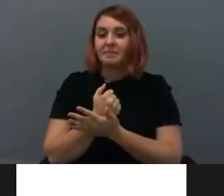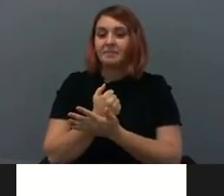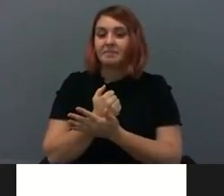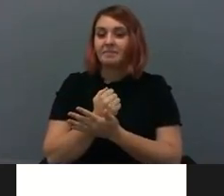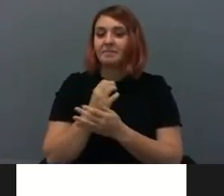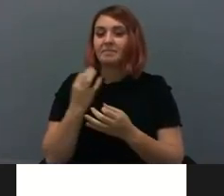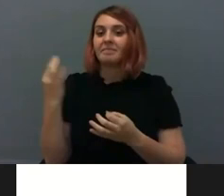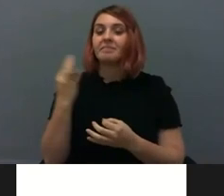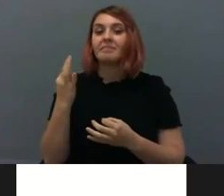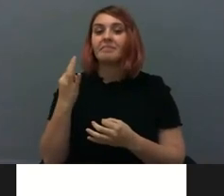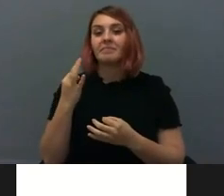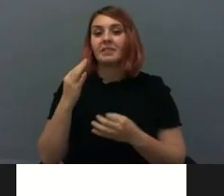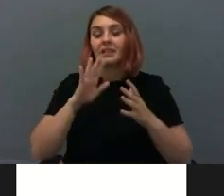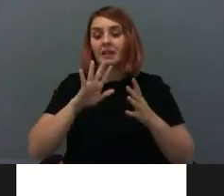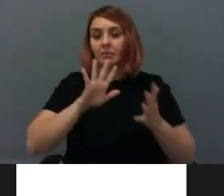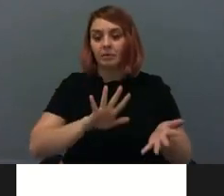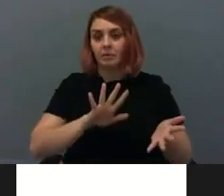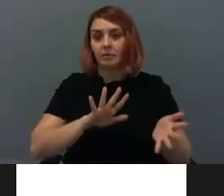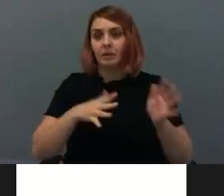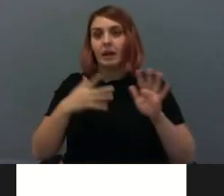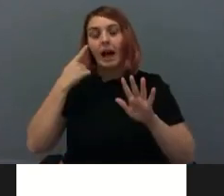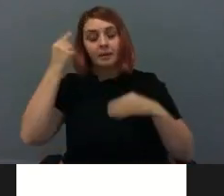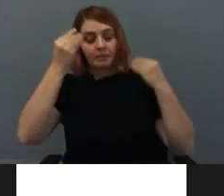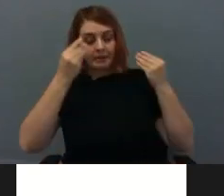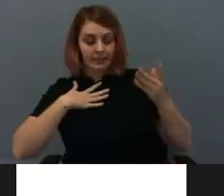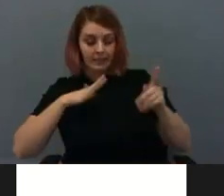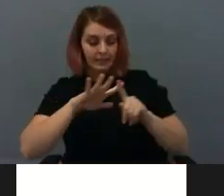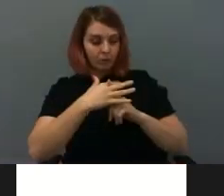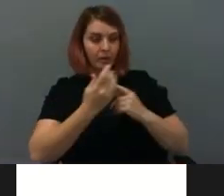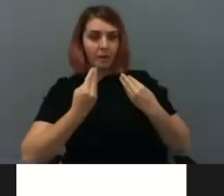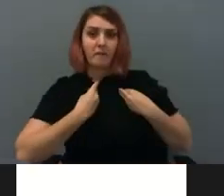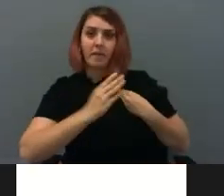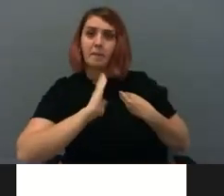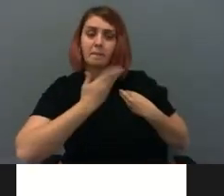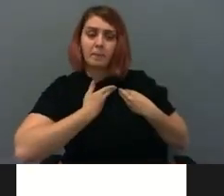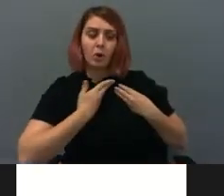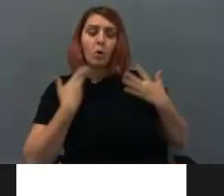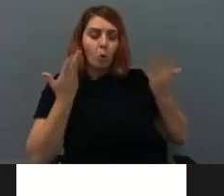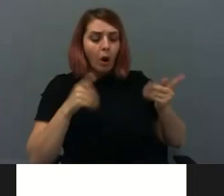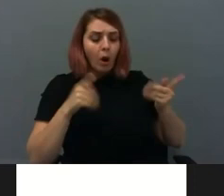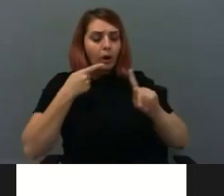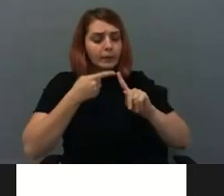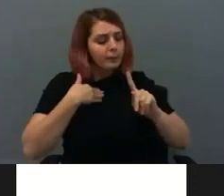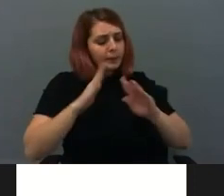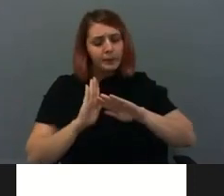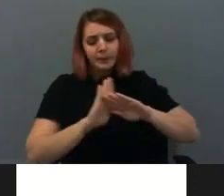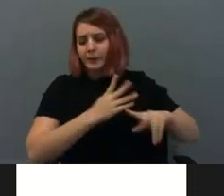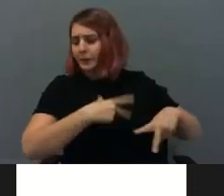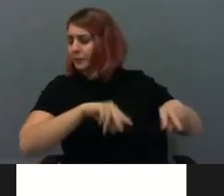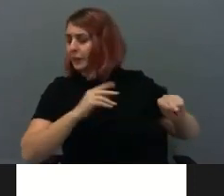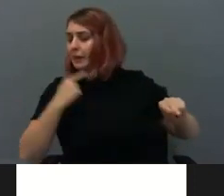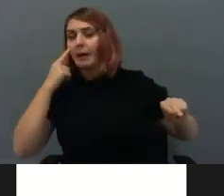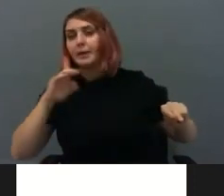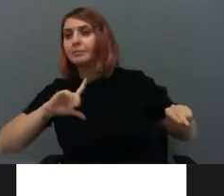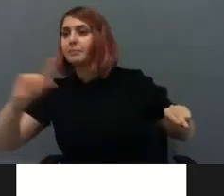hacer ese traspase, ¿no? De qué situaciones en mi vida me están haciendo daño para salir de ella, construir